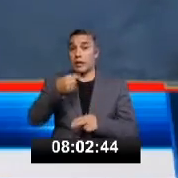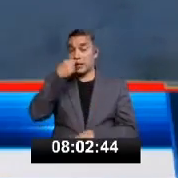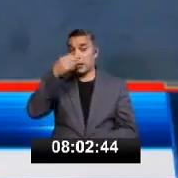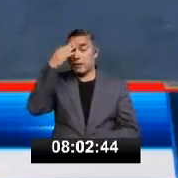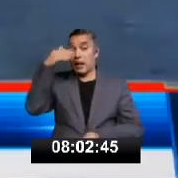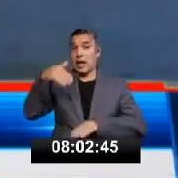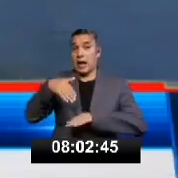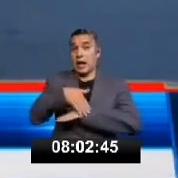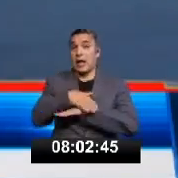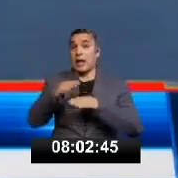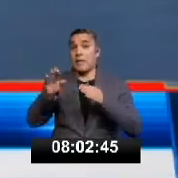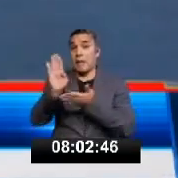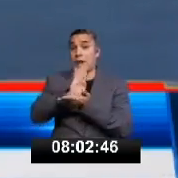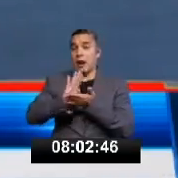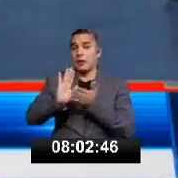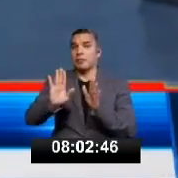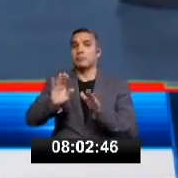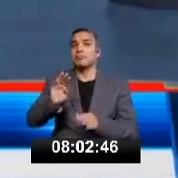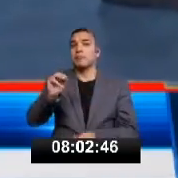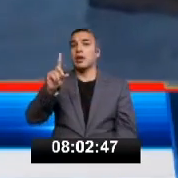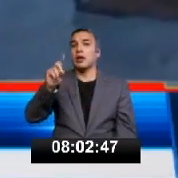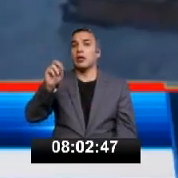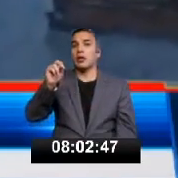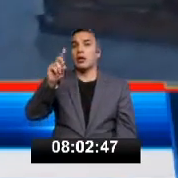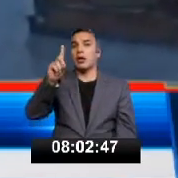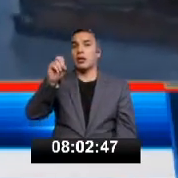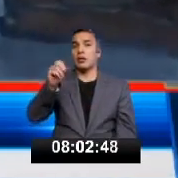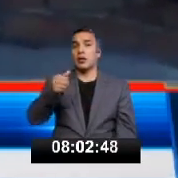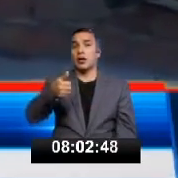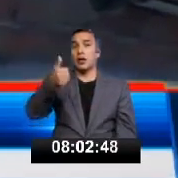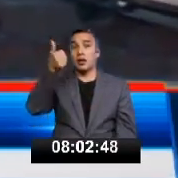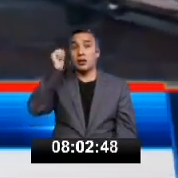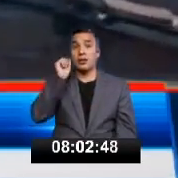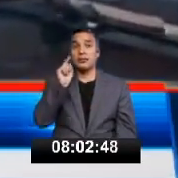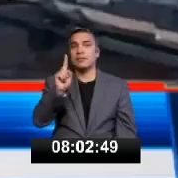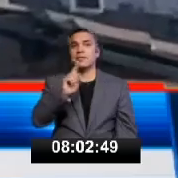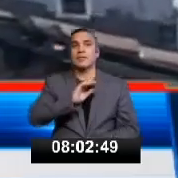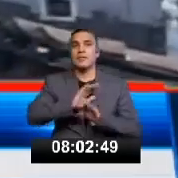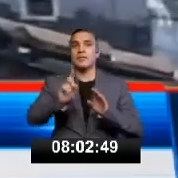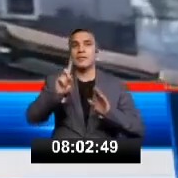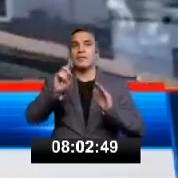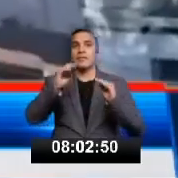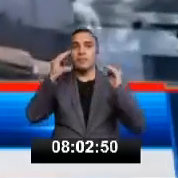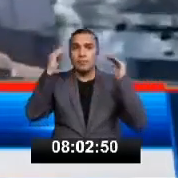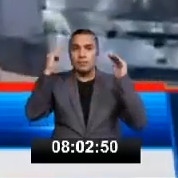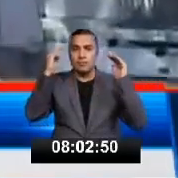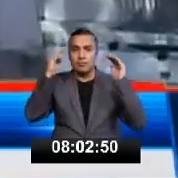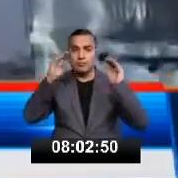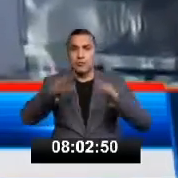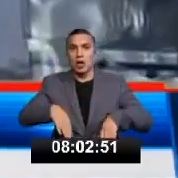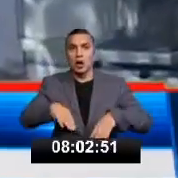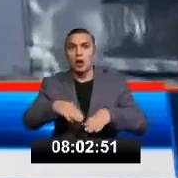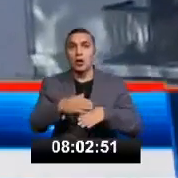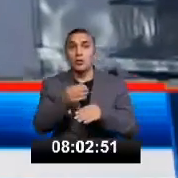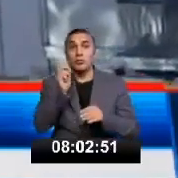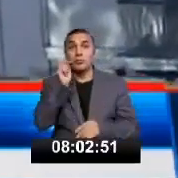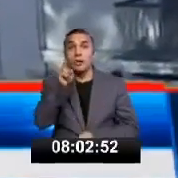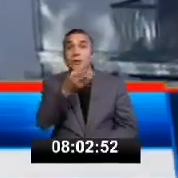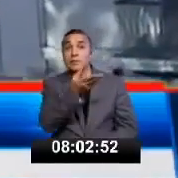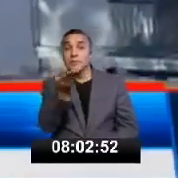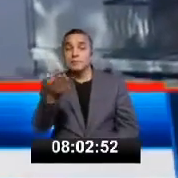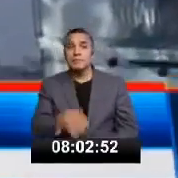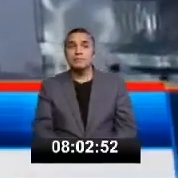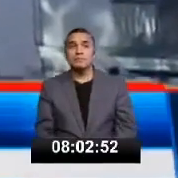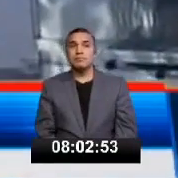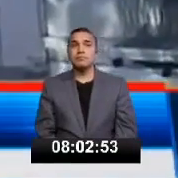calle Maldonado, que llega a la parte de Santo Domingo. El día de ayer, ya se cayó una parte de esa casa que ustedes están viendo,